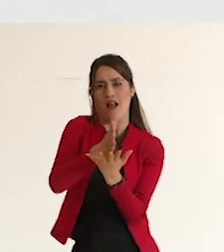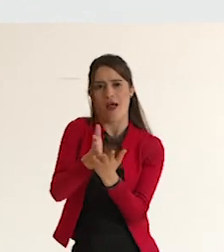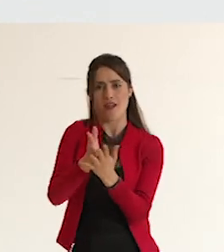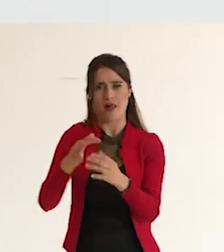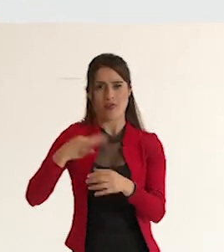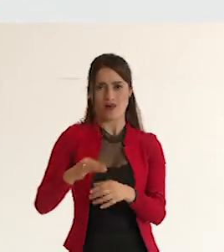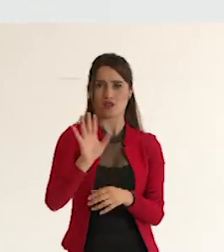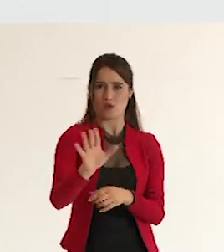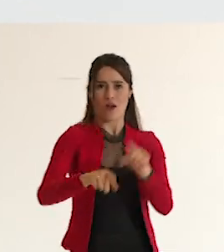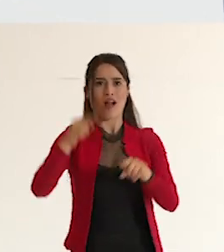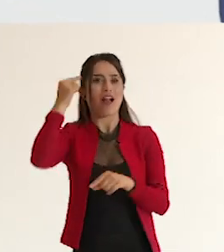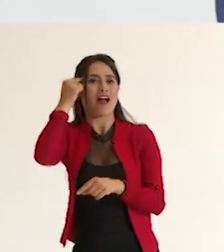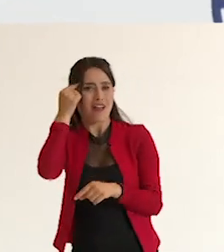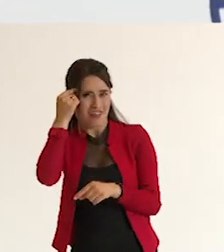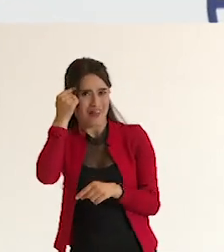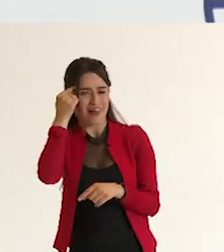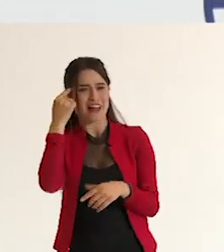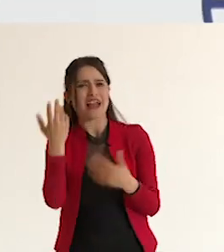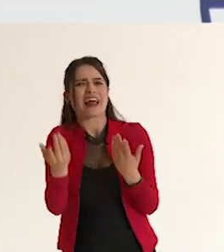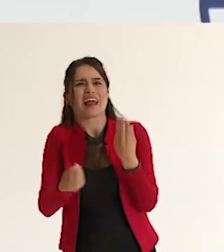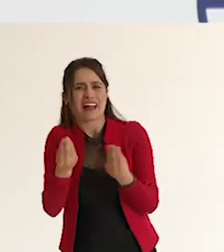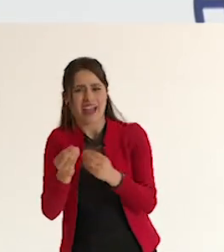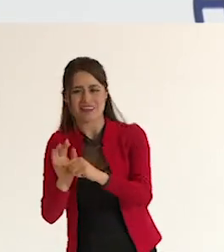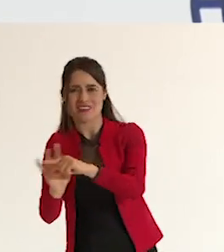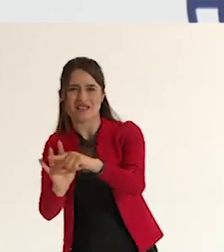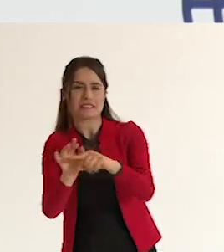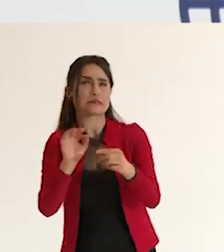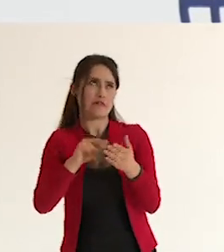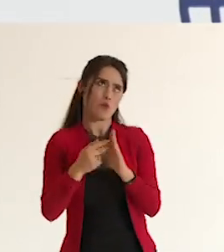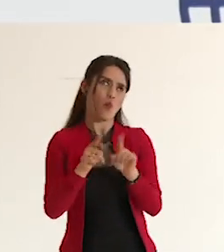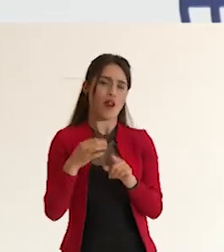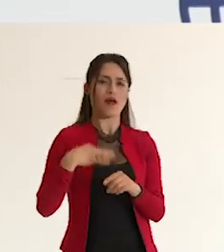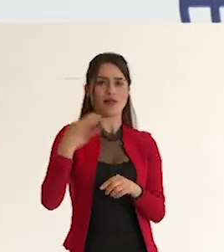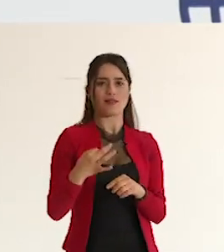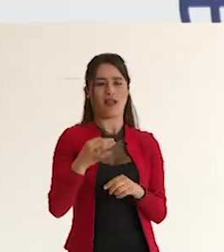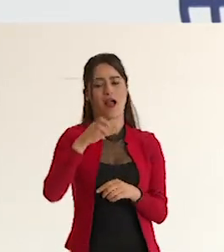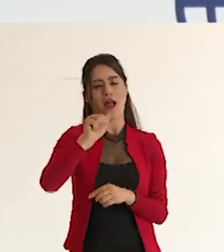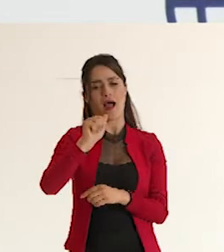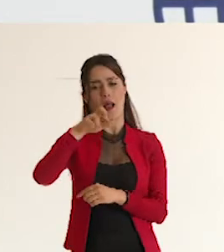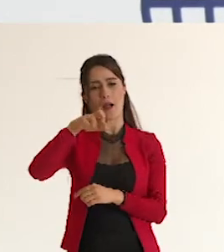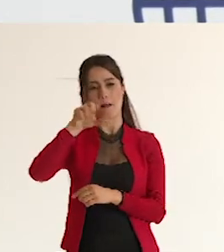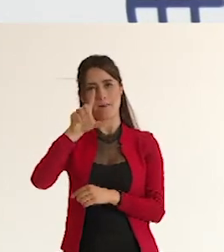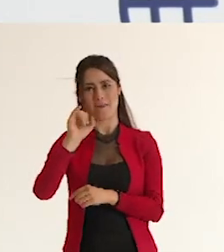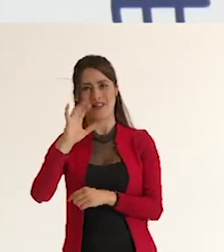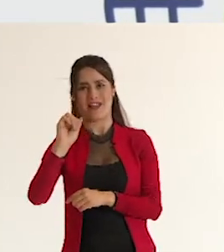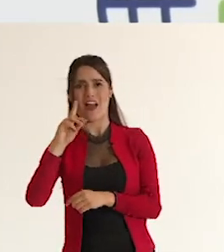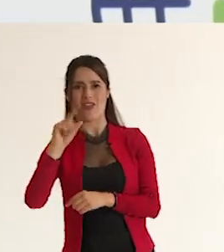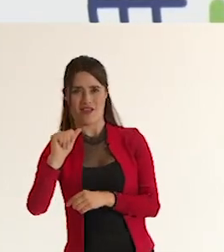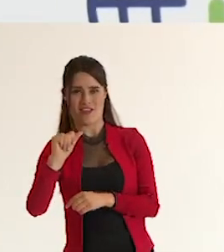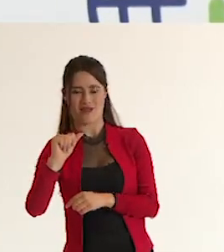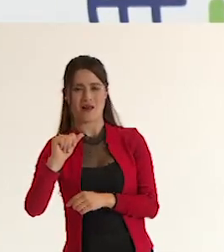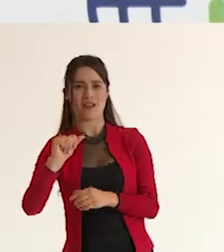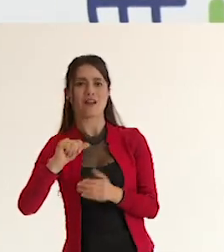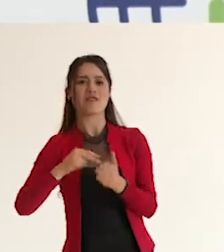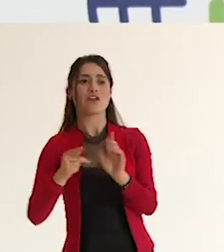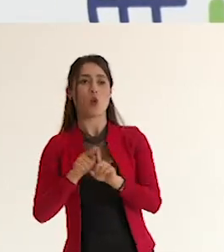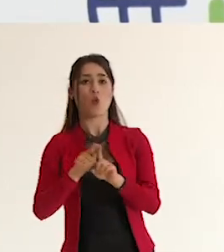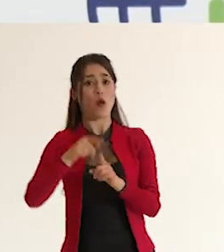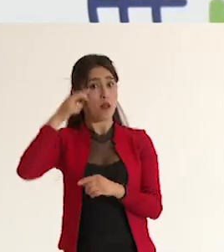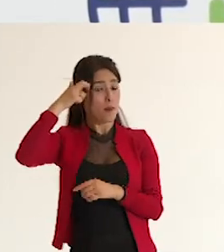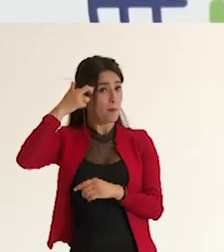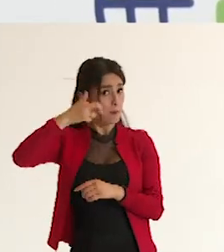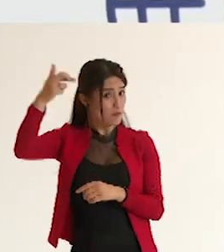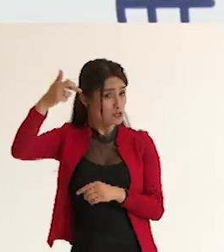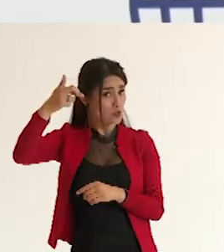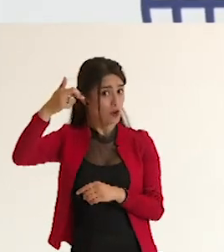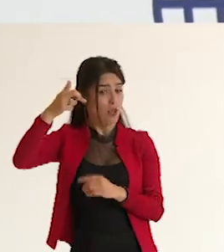construya esto que se supone que es una ética aplicada que es precisamente el diálogo entre esas lo que la filosofía tiene que